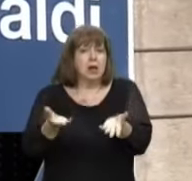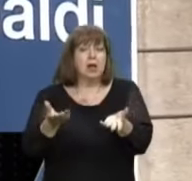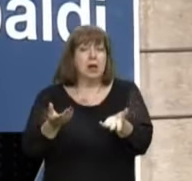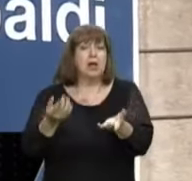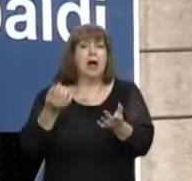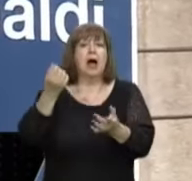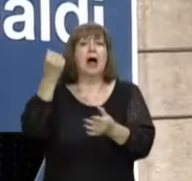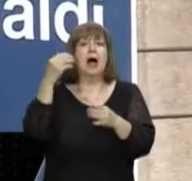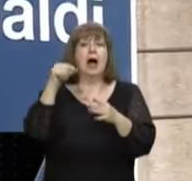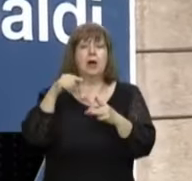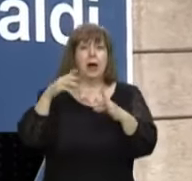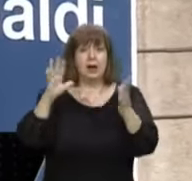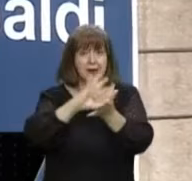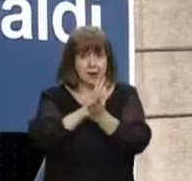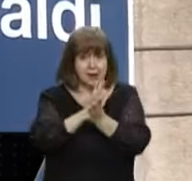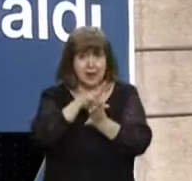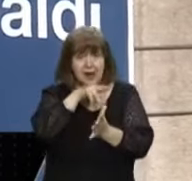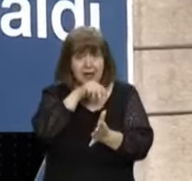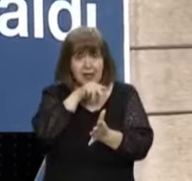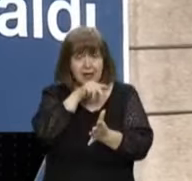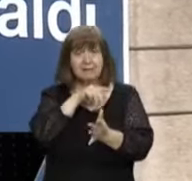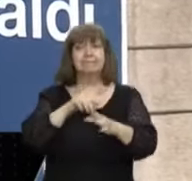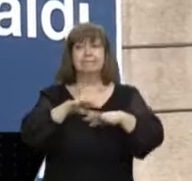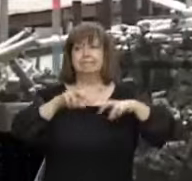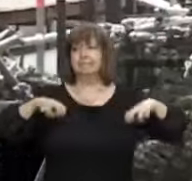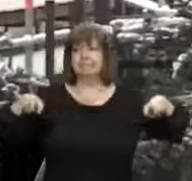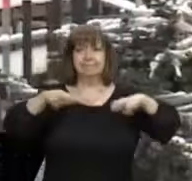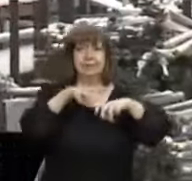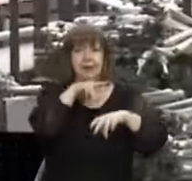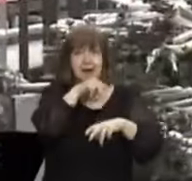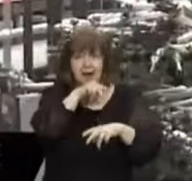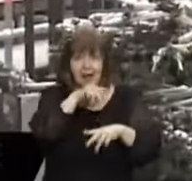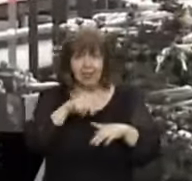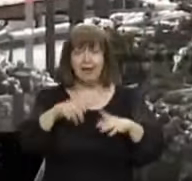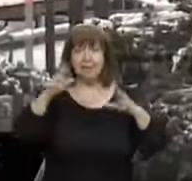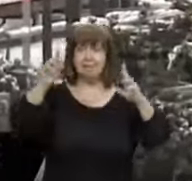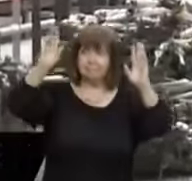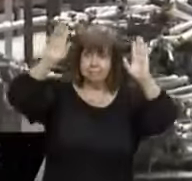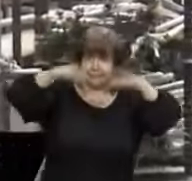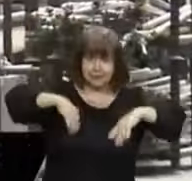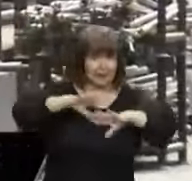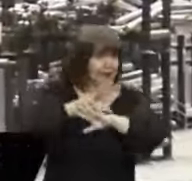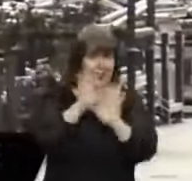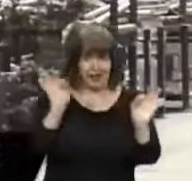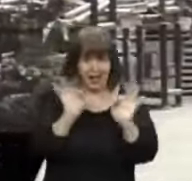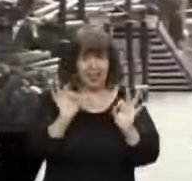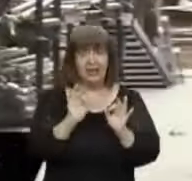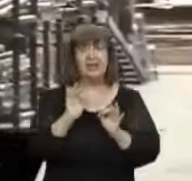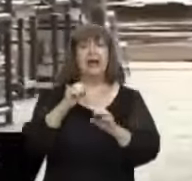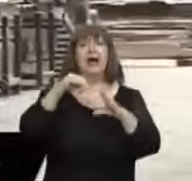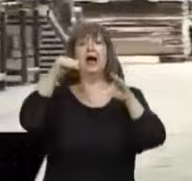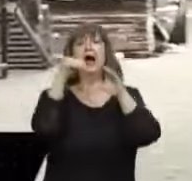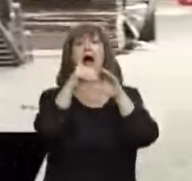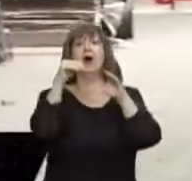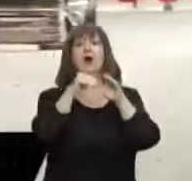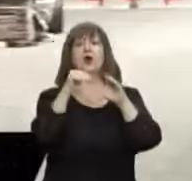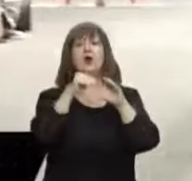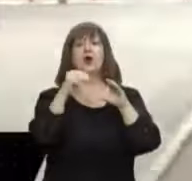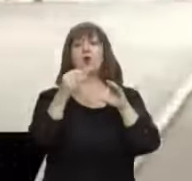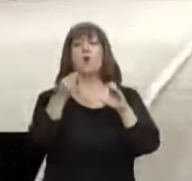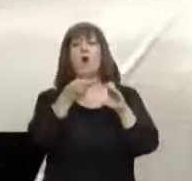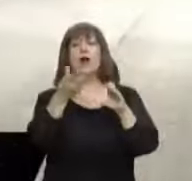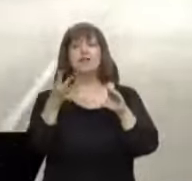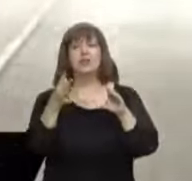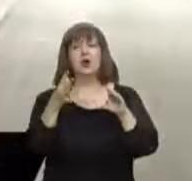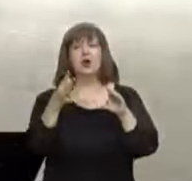¿A dónde van a estar ubicados? Desconozco. ¿Entre la gente? ¿Detrás de las vallas? No creo. No creo, es muy complejo. Pero yo